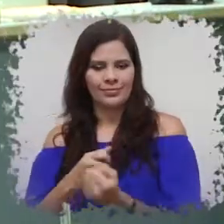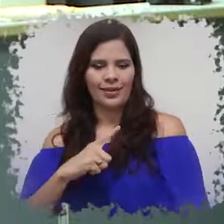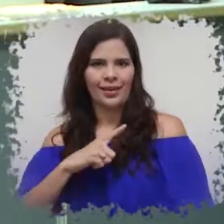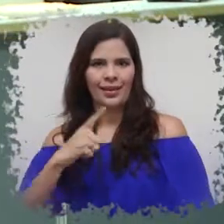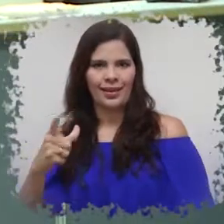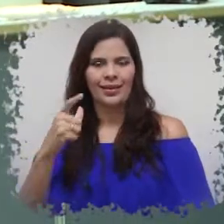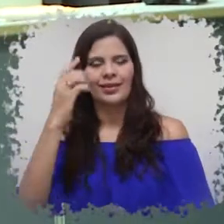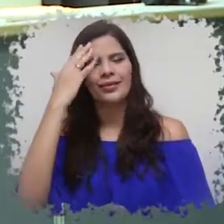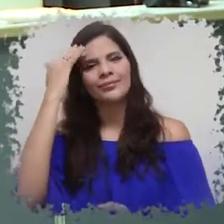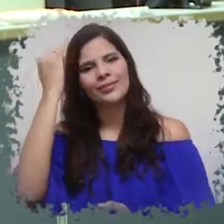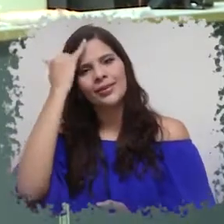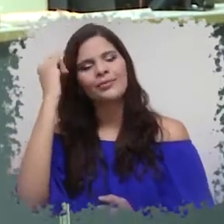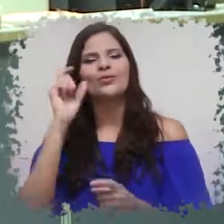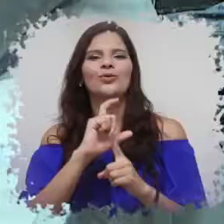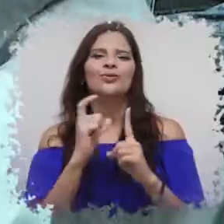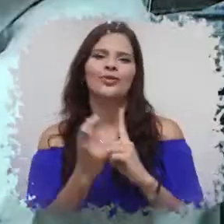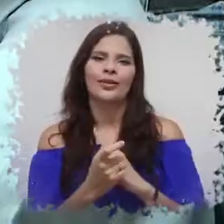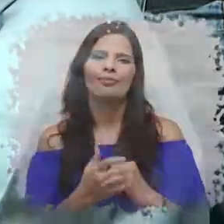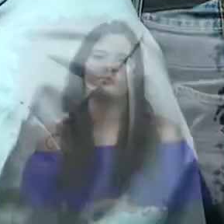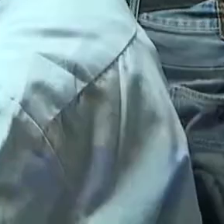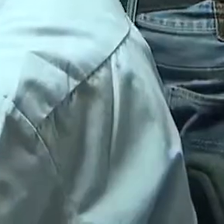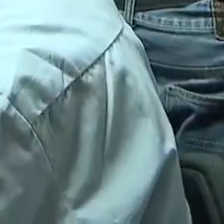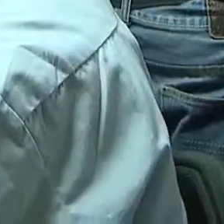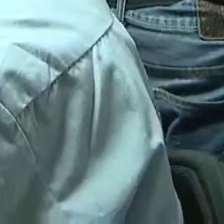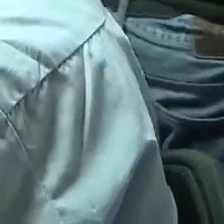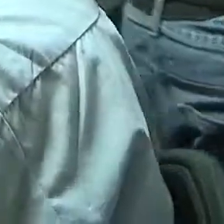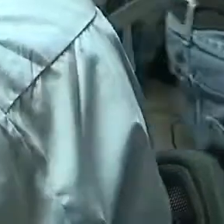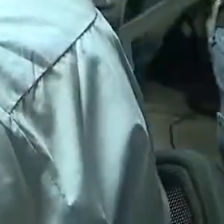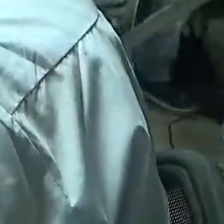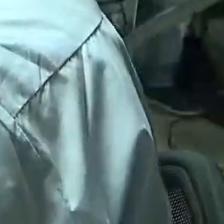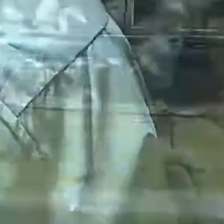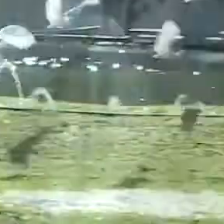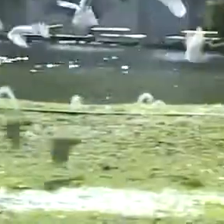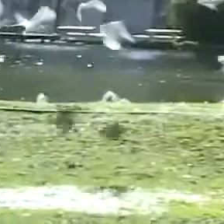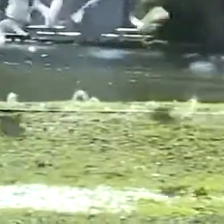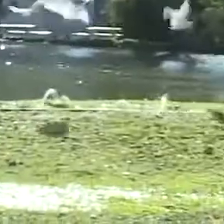proyección social y la búsqueda del liderazgo pedagógico y cultural.